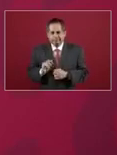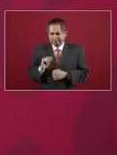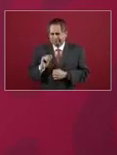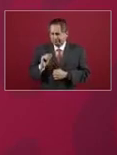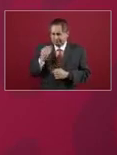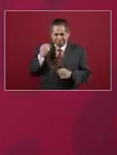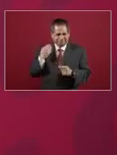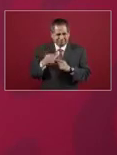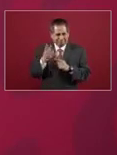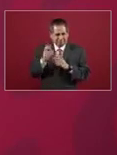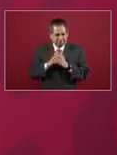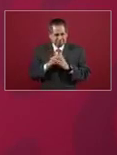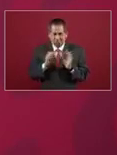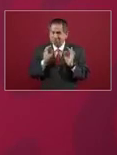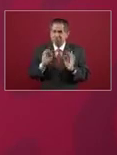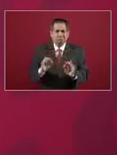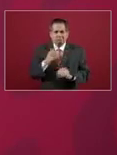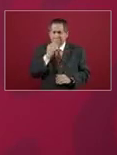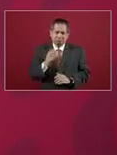tiempo.